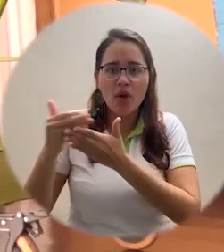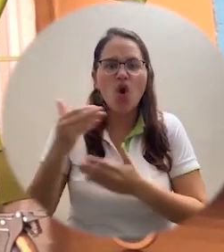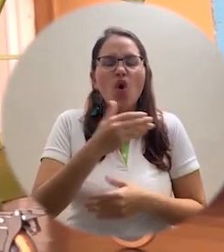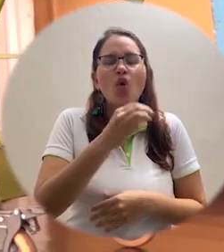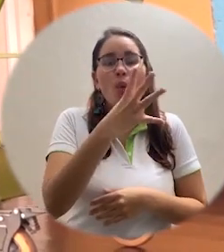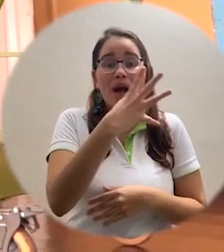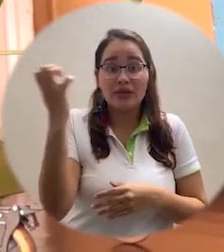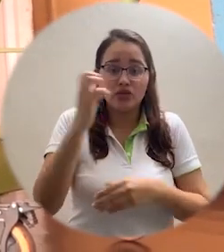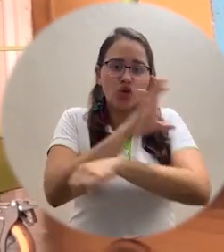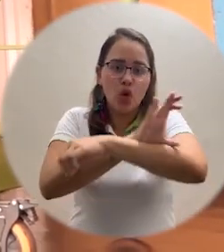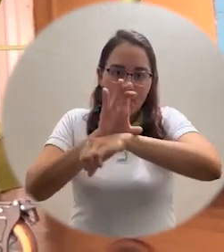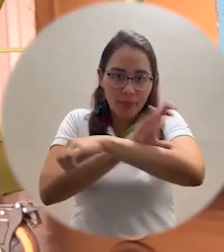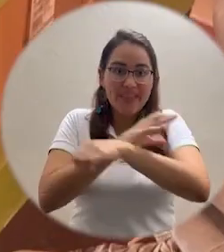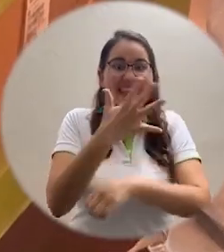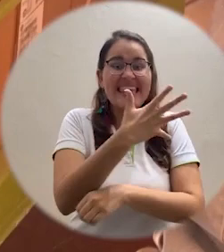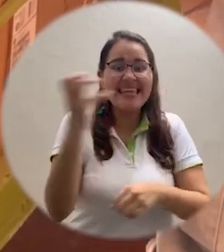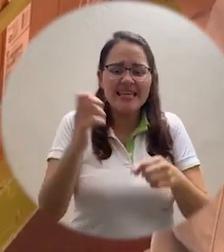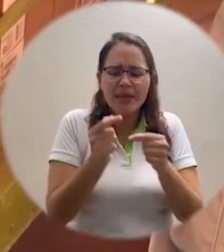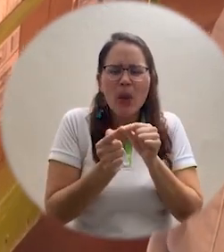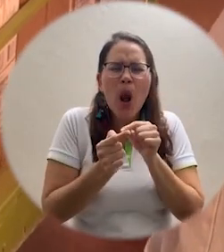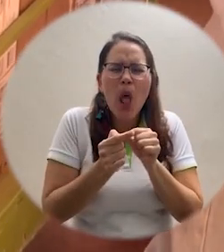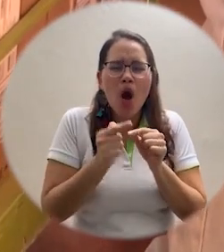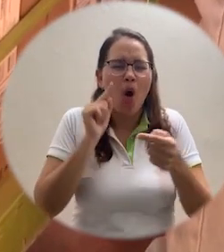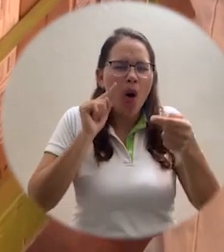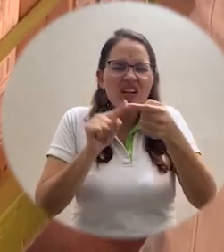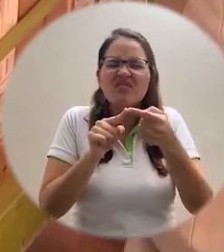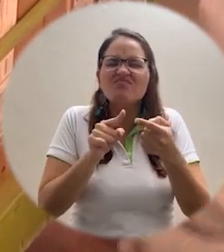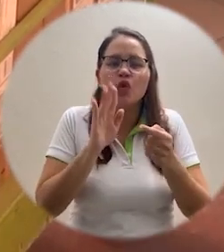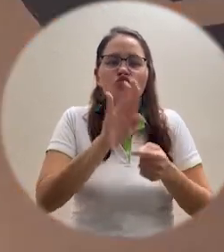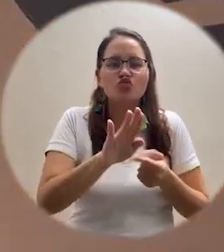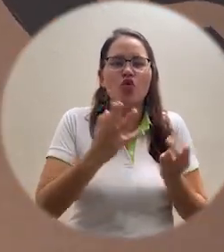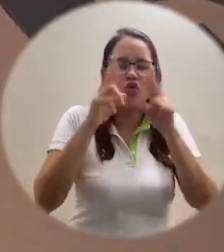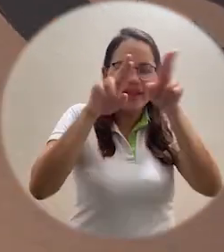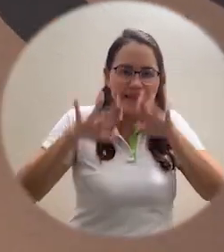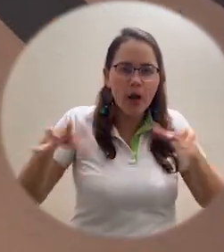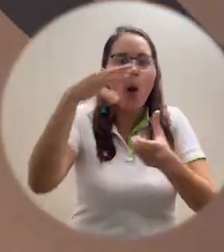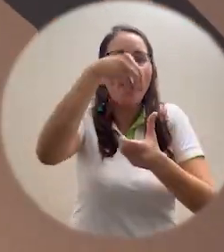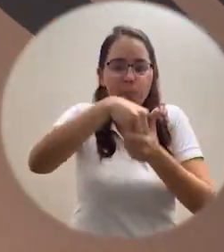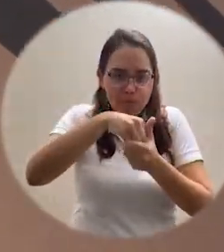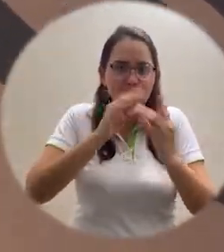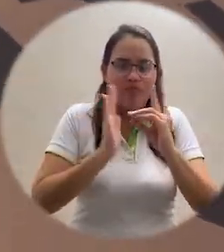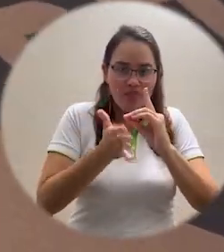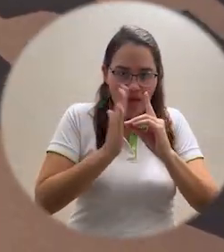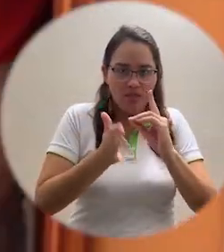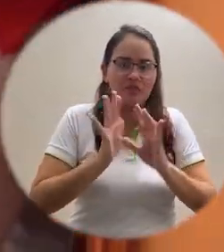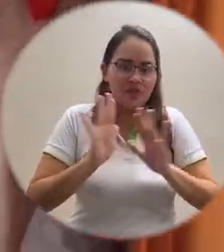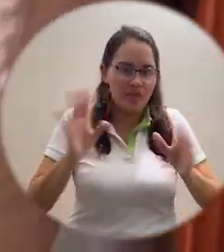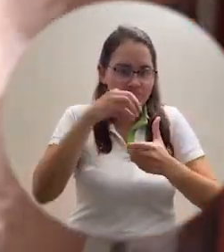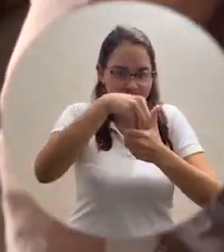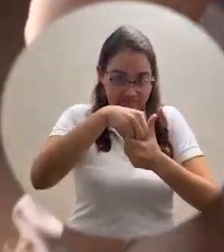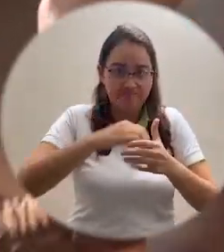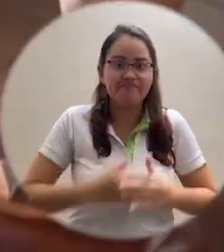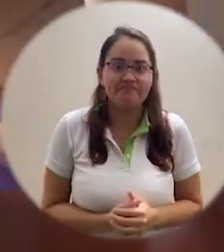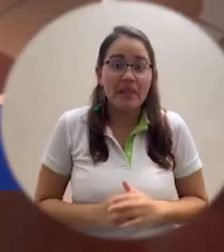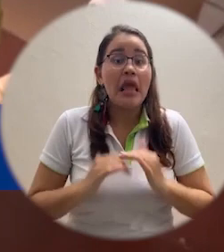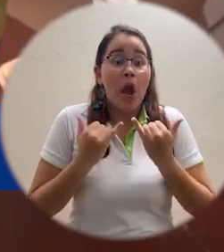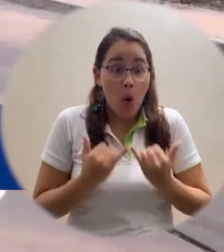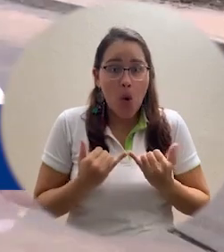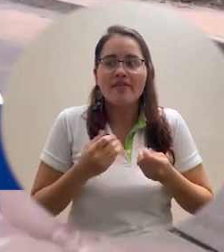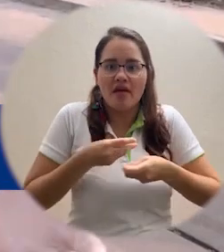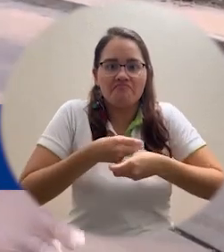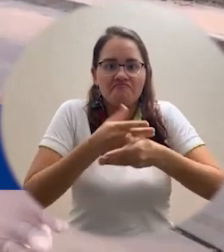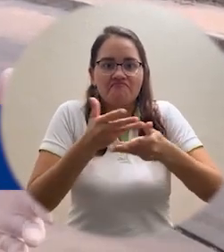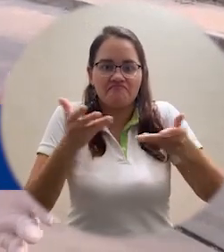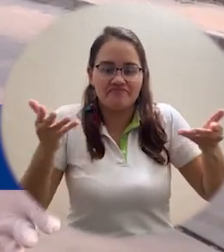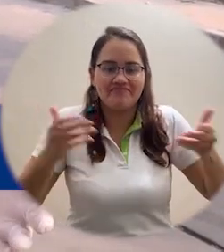Pues la institución con sus recursos adquirimos 400 computadores, 500 SIM card con 10 gigas de acceso a internet. Pues ya hicimos una